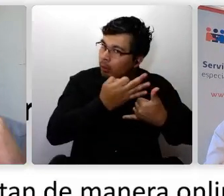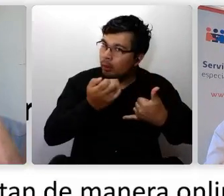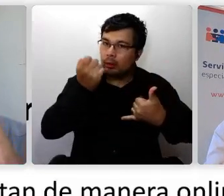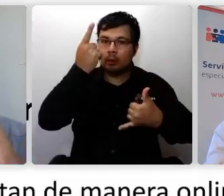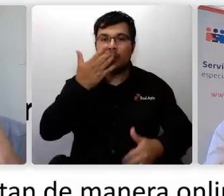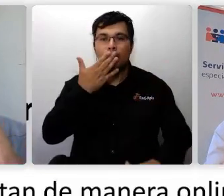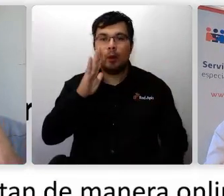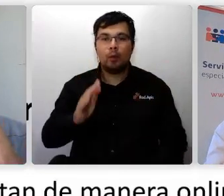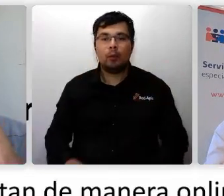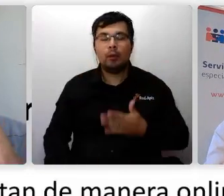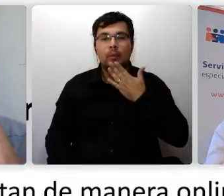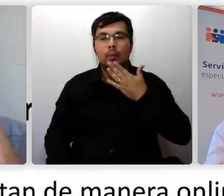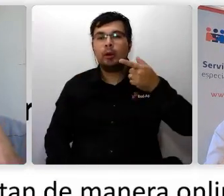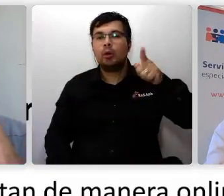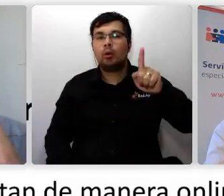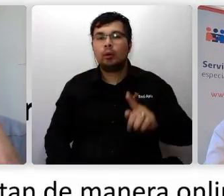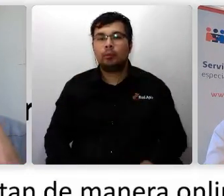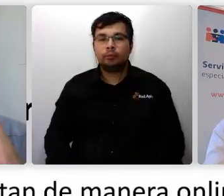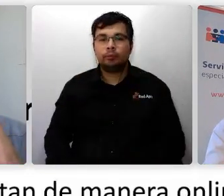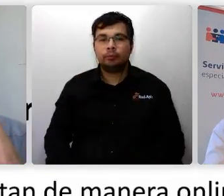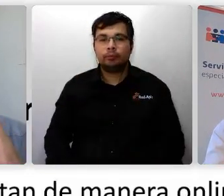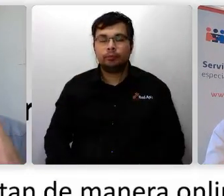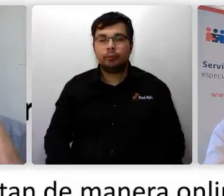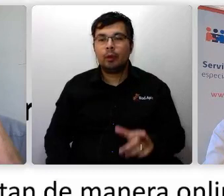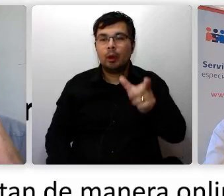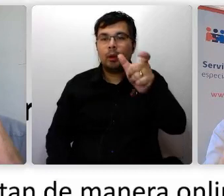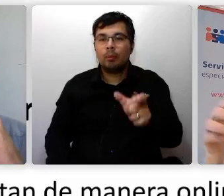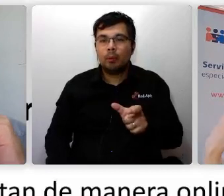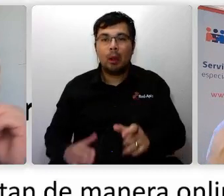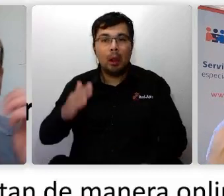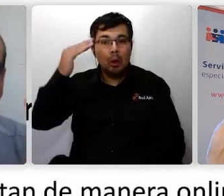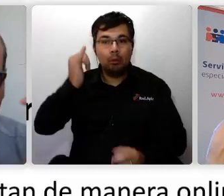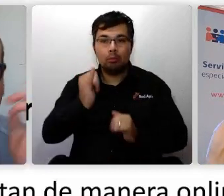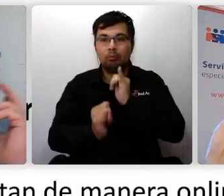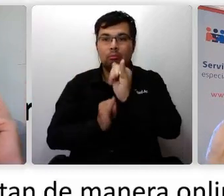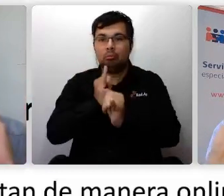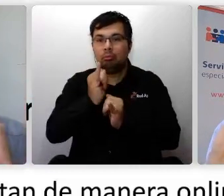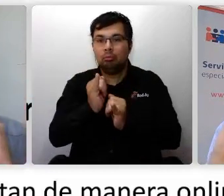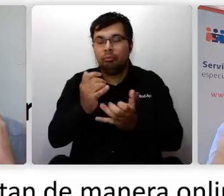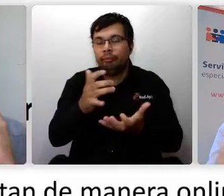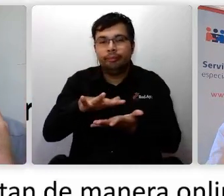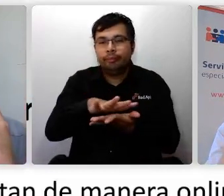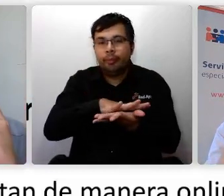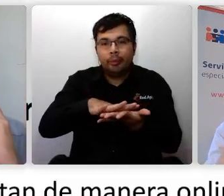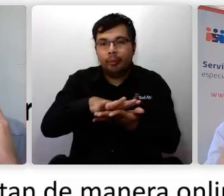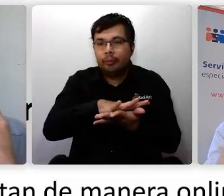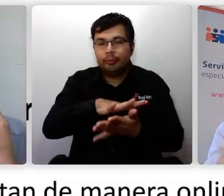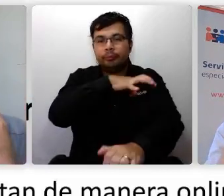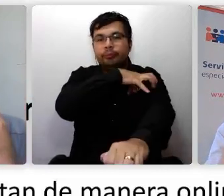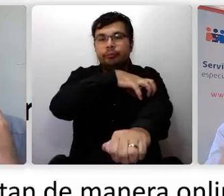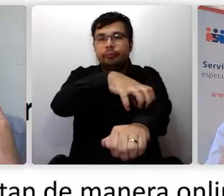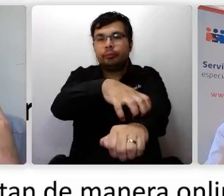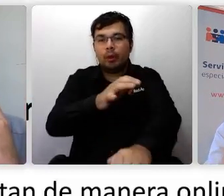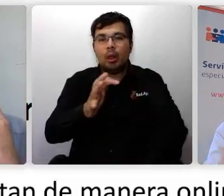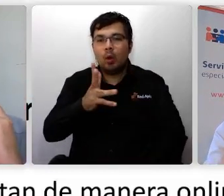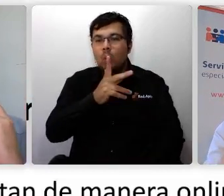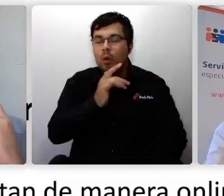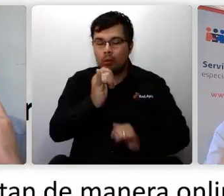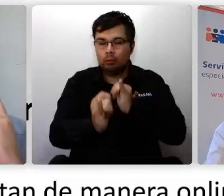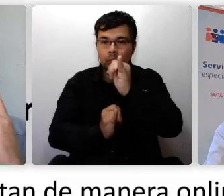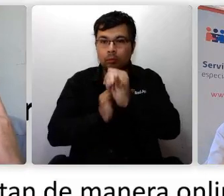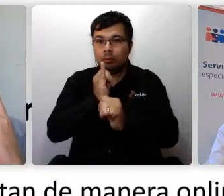eventualmente, para gente que no se maneja en internet, por ejemplo, en regiones que no tienen conectividad o